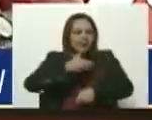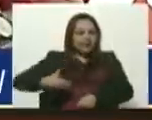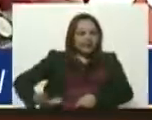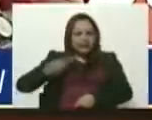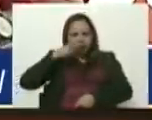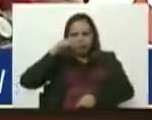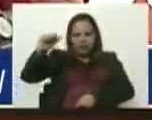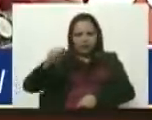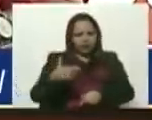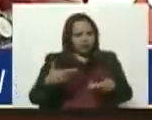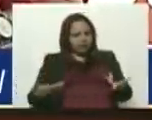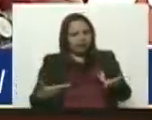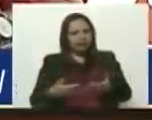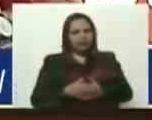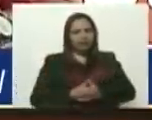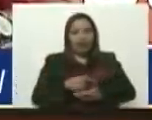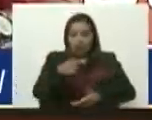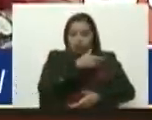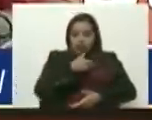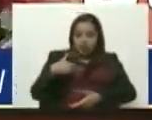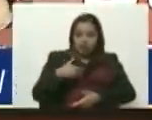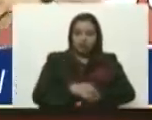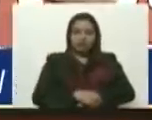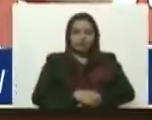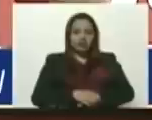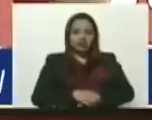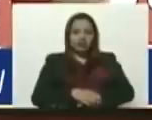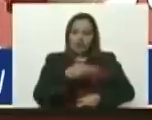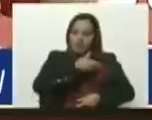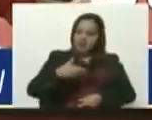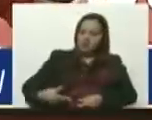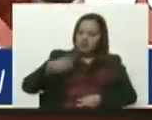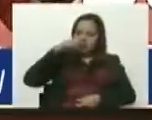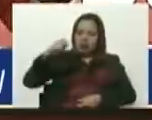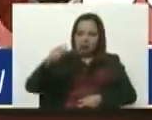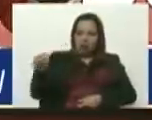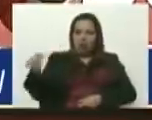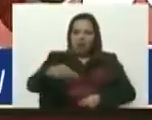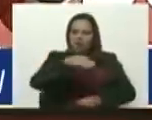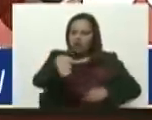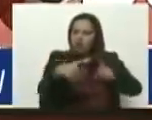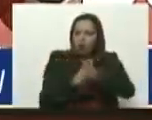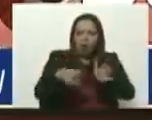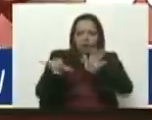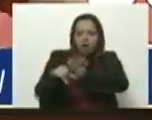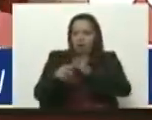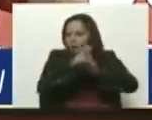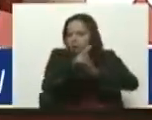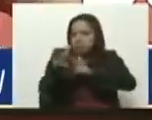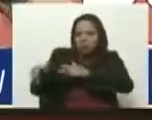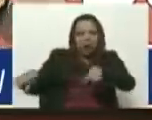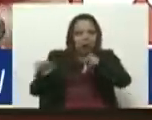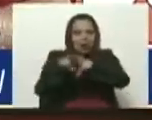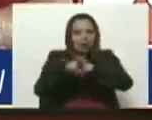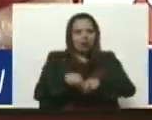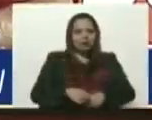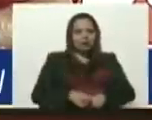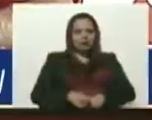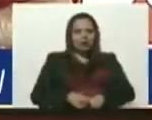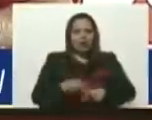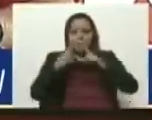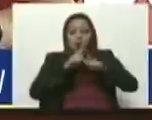maduro y como presenta nicolás madura actual que estuviera por ahí cerca y los mercenarios fueron